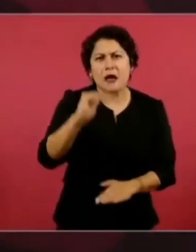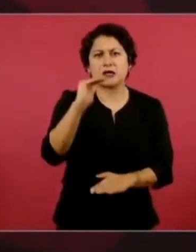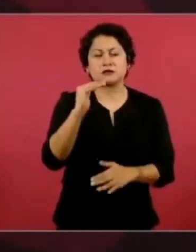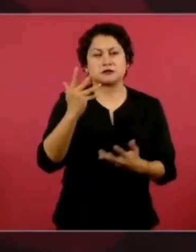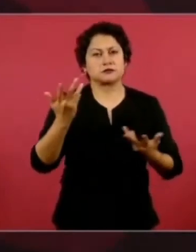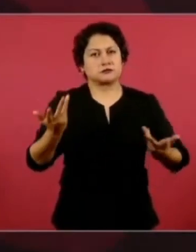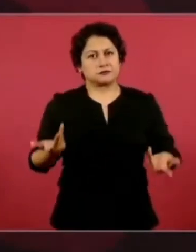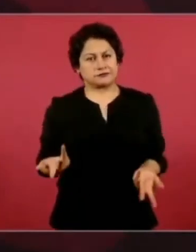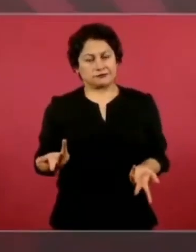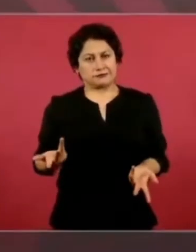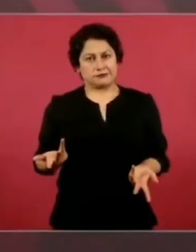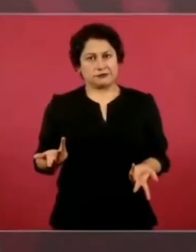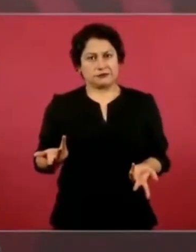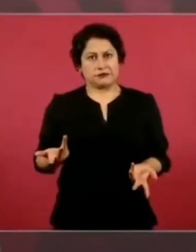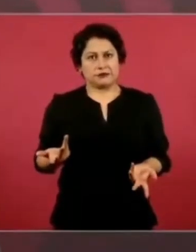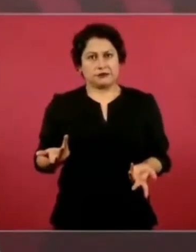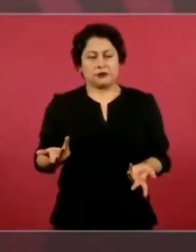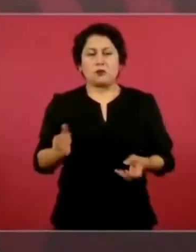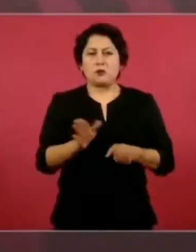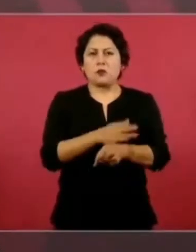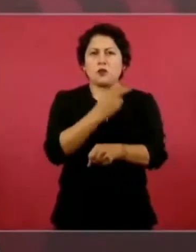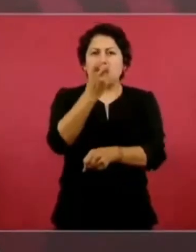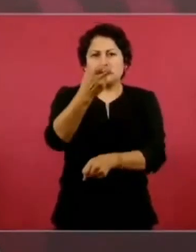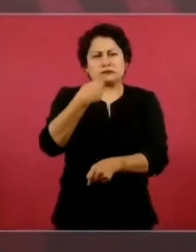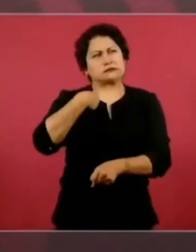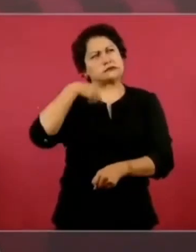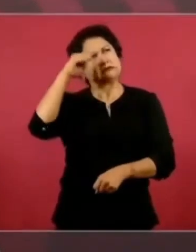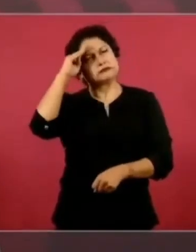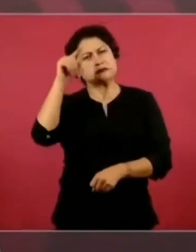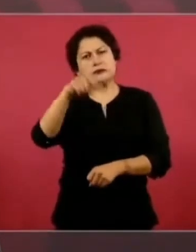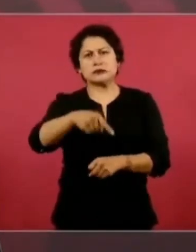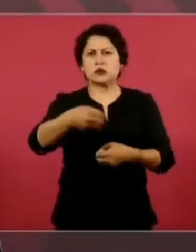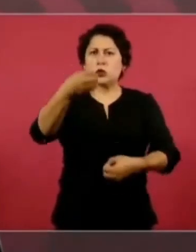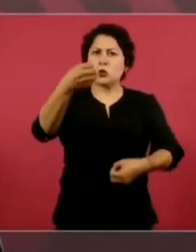los jueces, los magistrados, los ministros?